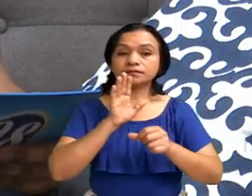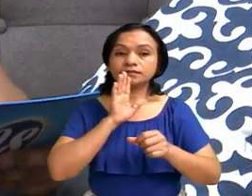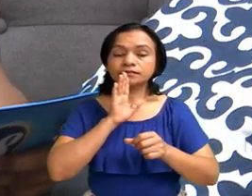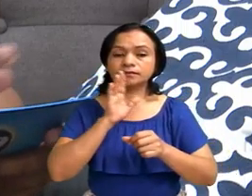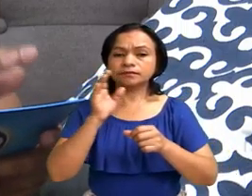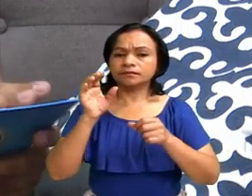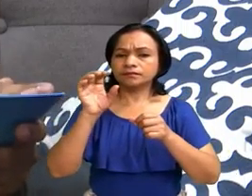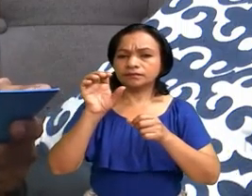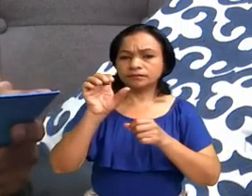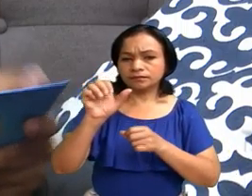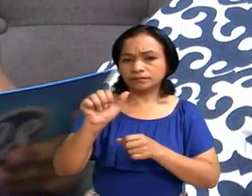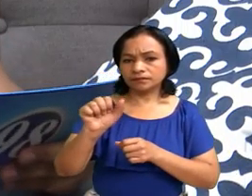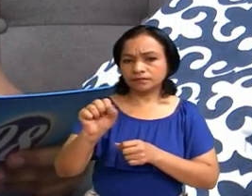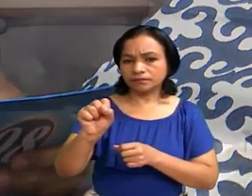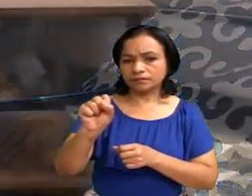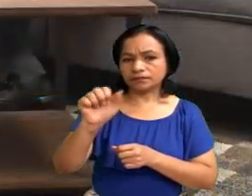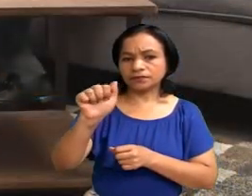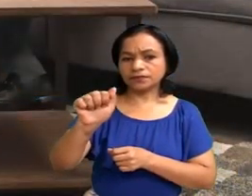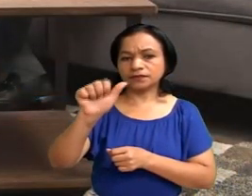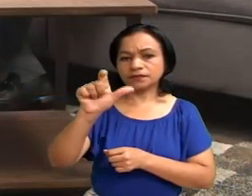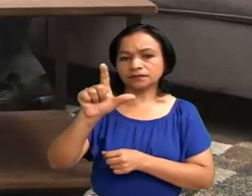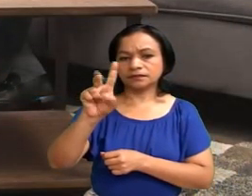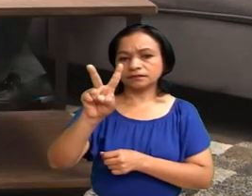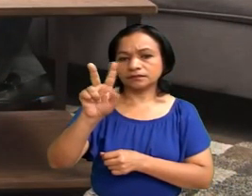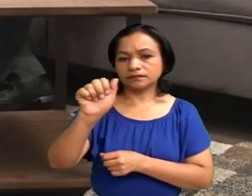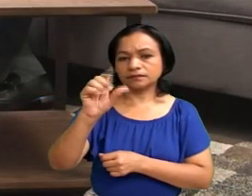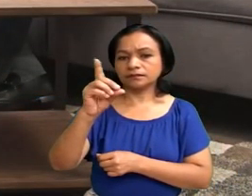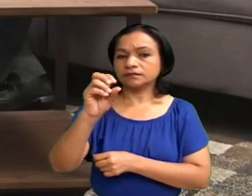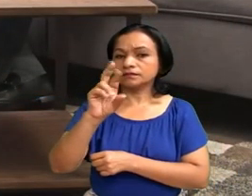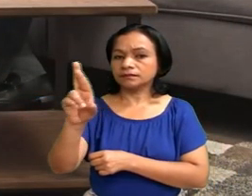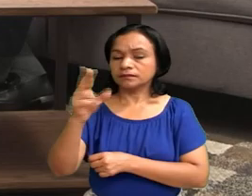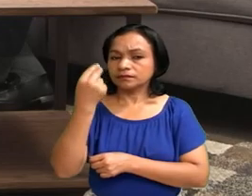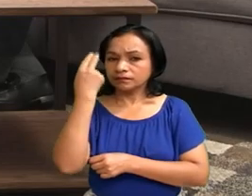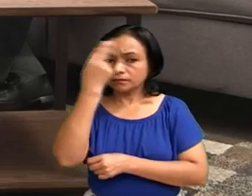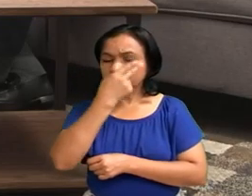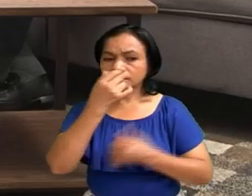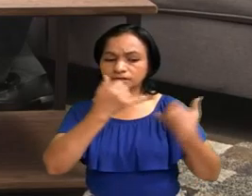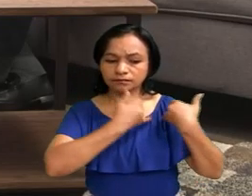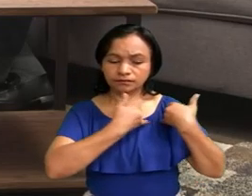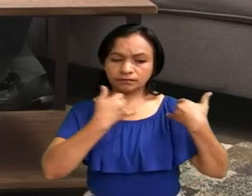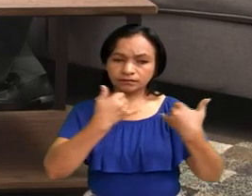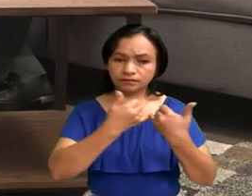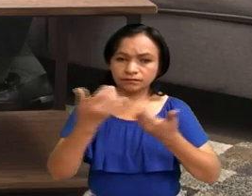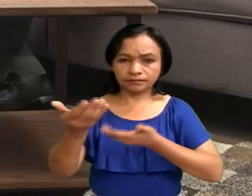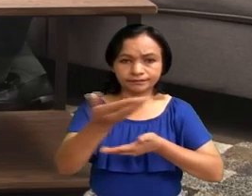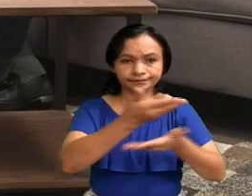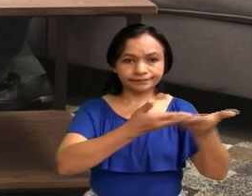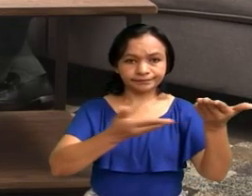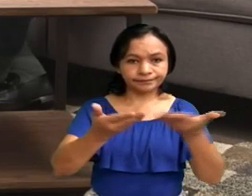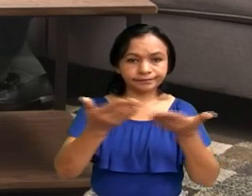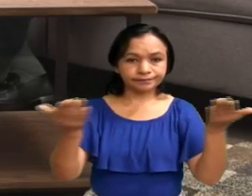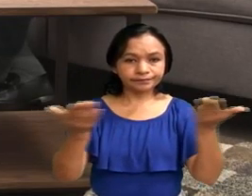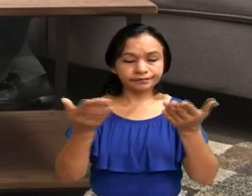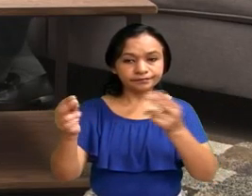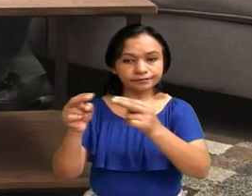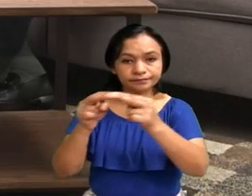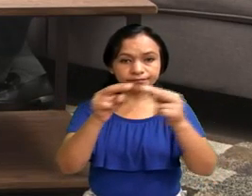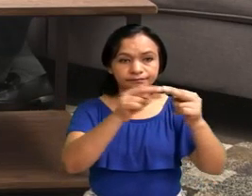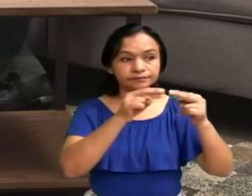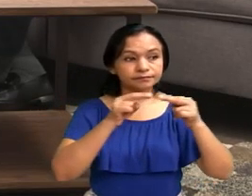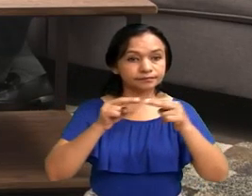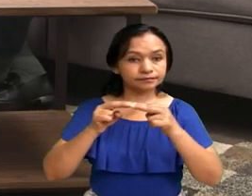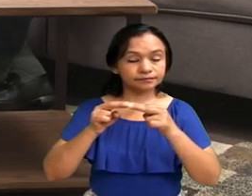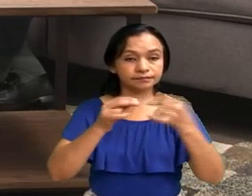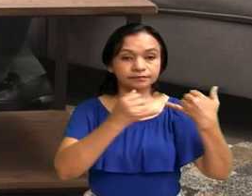Compañero Salvador, pues entender también esa dinámica interinstitucional también no solo es un proceso de articulación